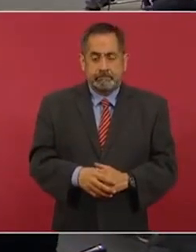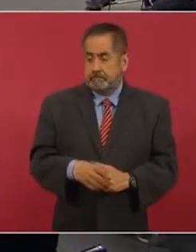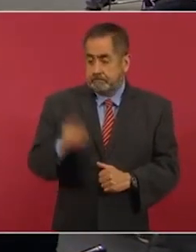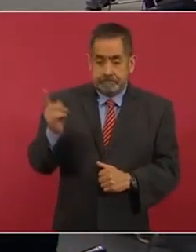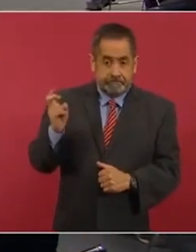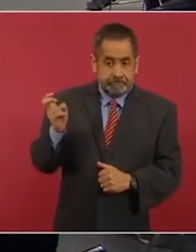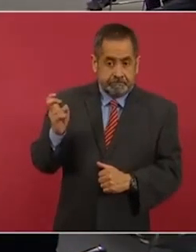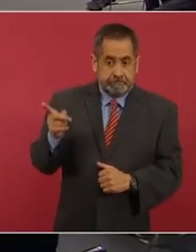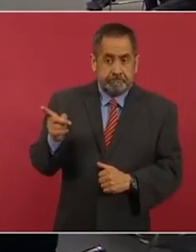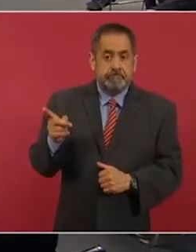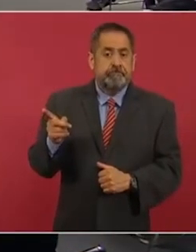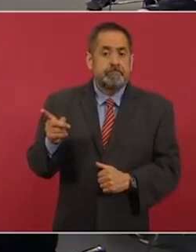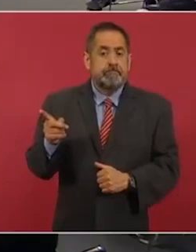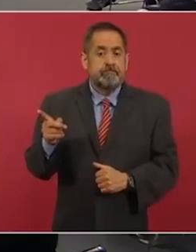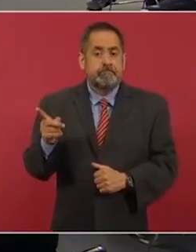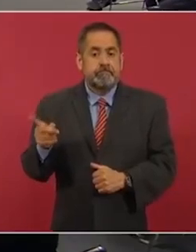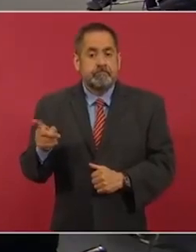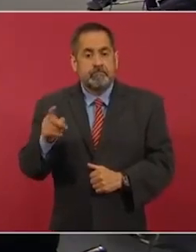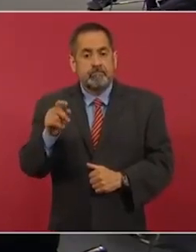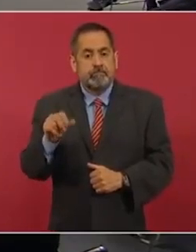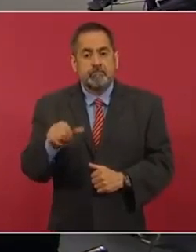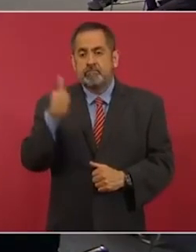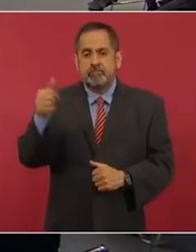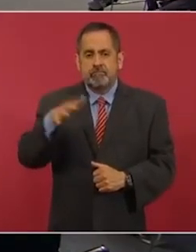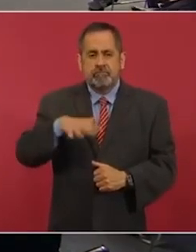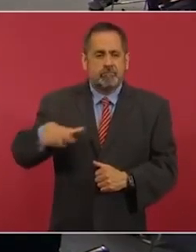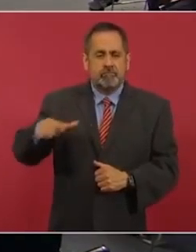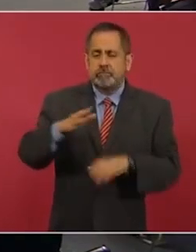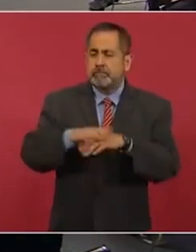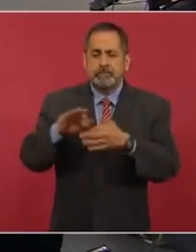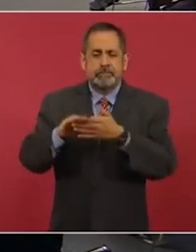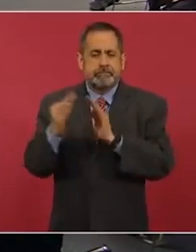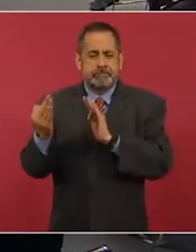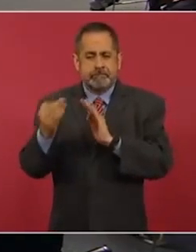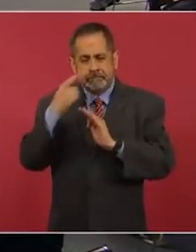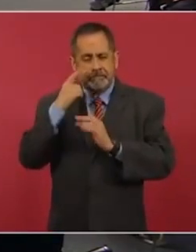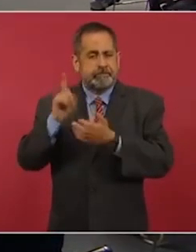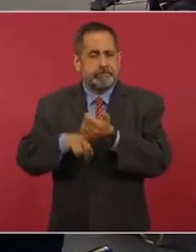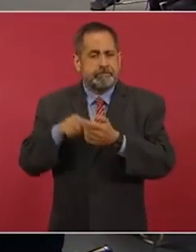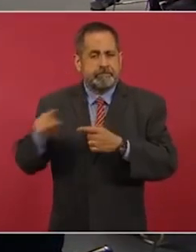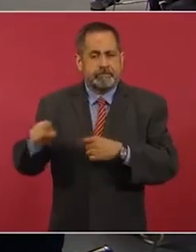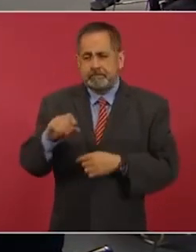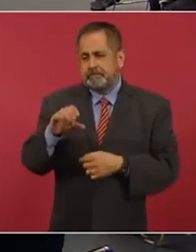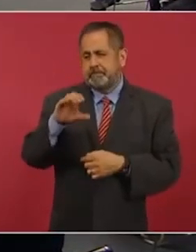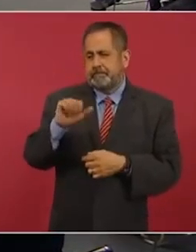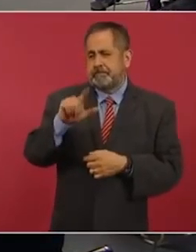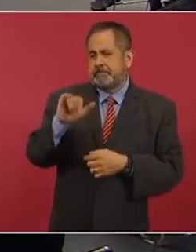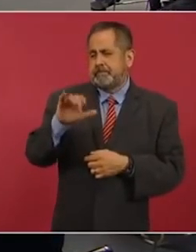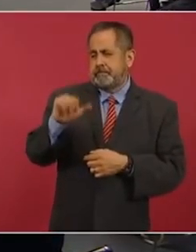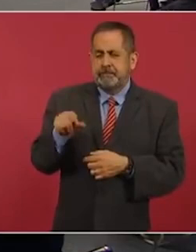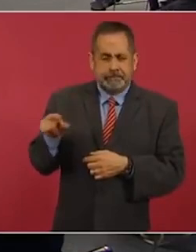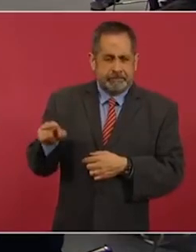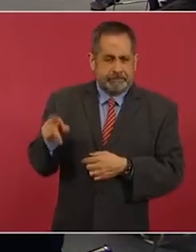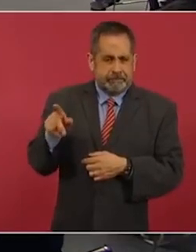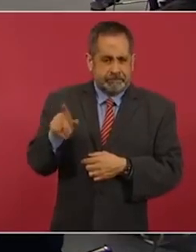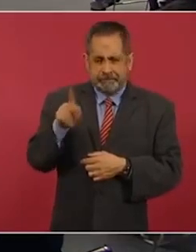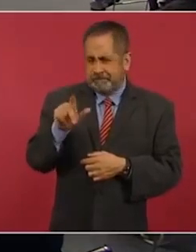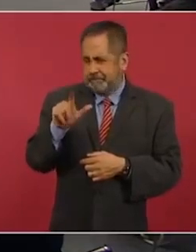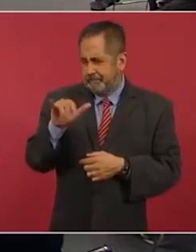este es el otro ejido. Este está muy cerca de ahí de Calica.